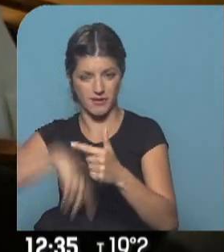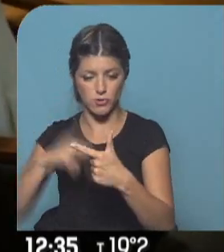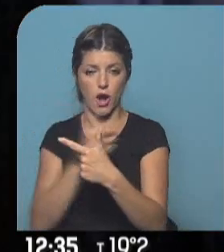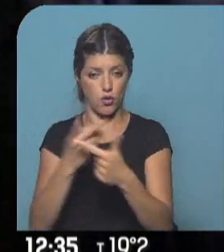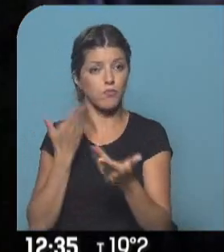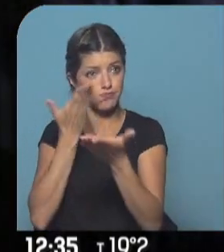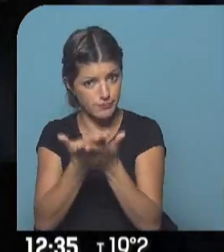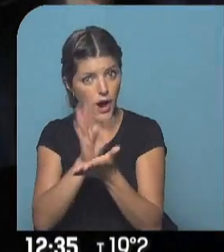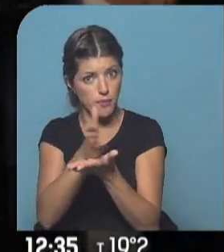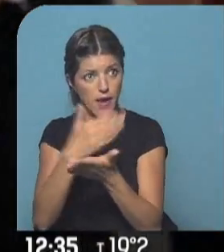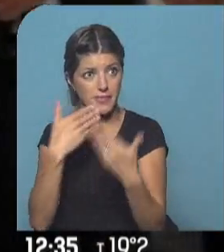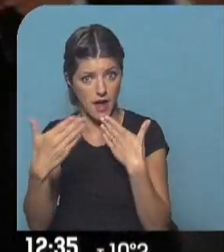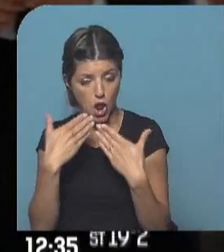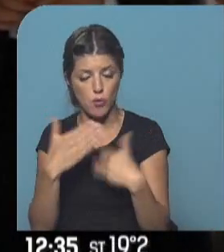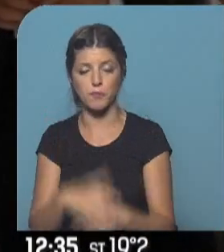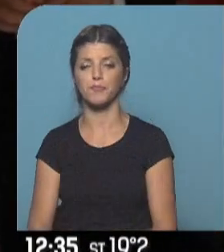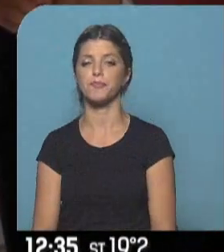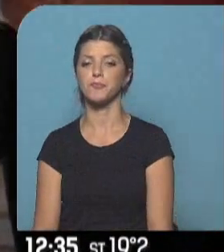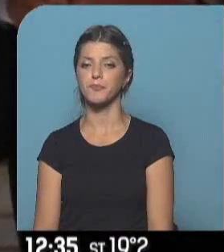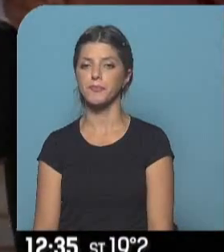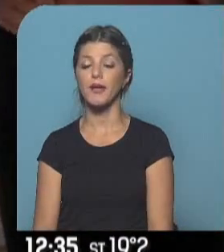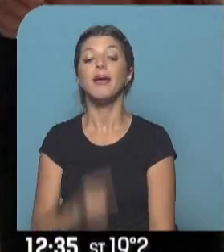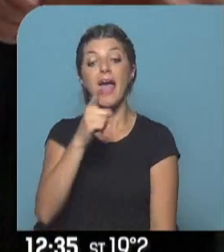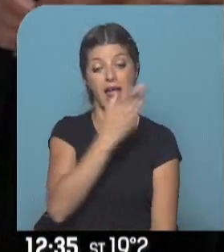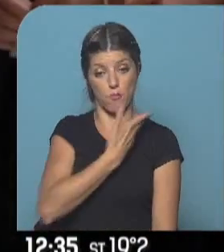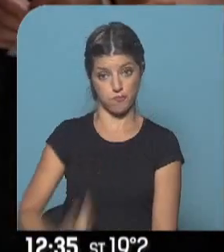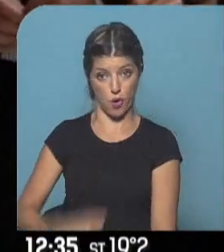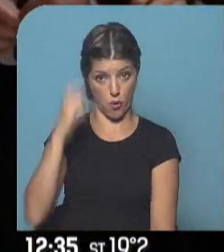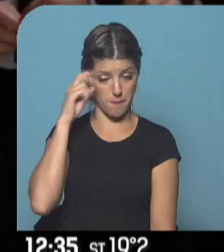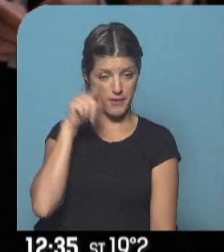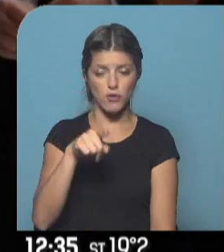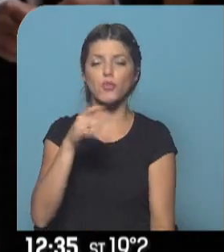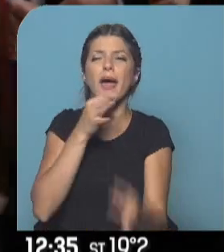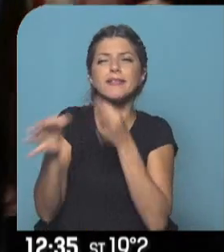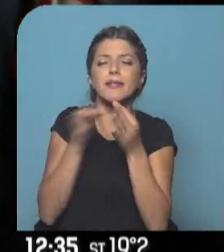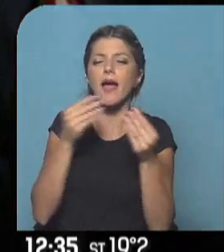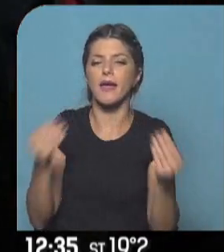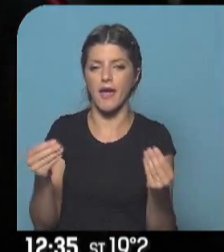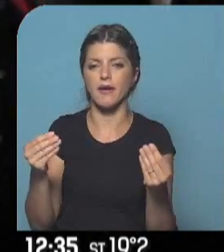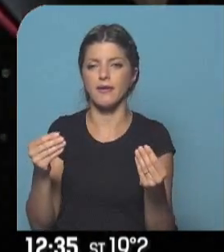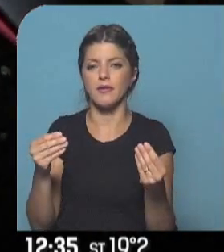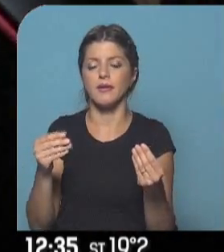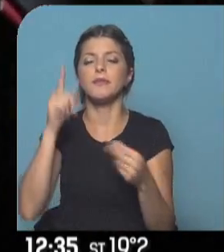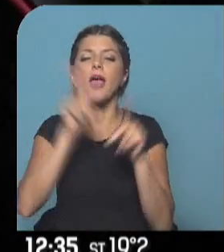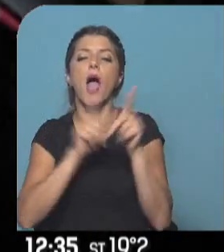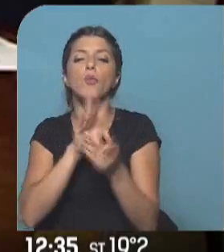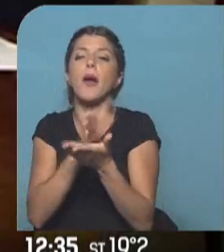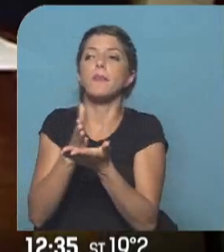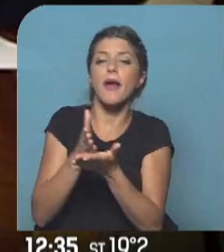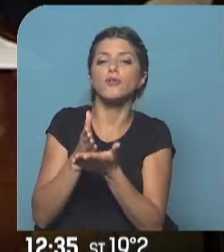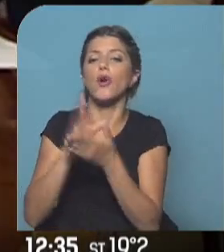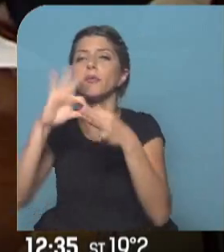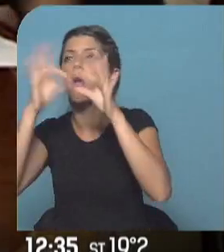otros. Precisamente, la Generalitat basó parte de su estrategia en la intervención mediadora de alguna instancia